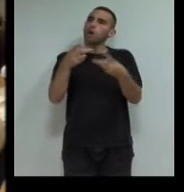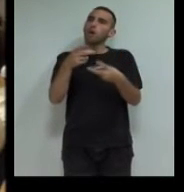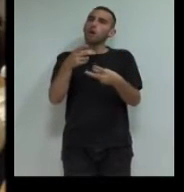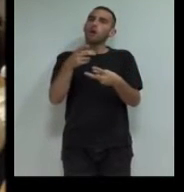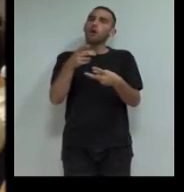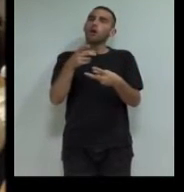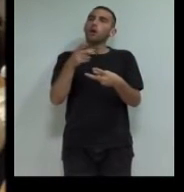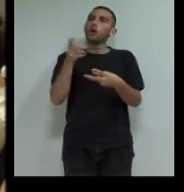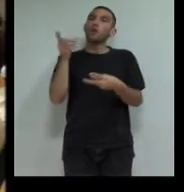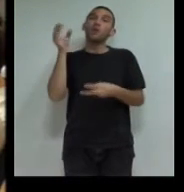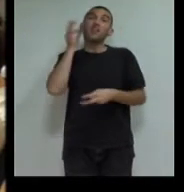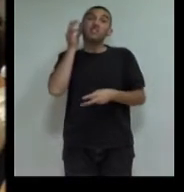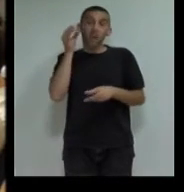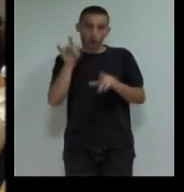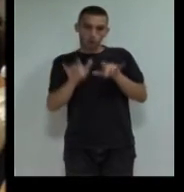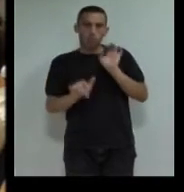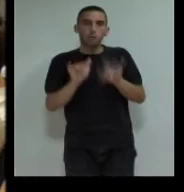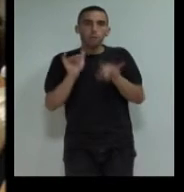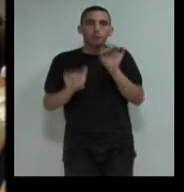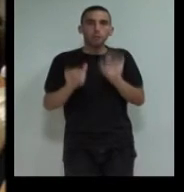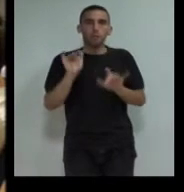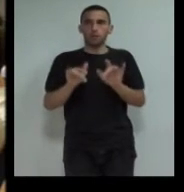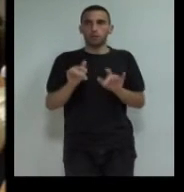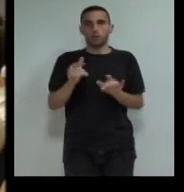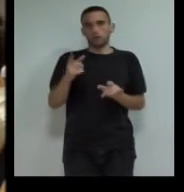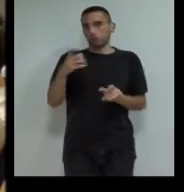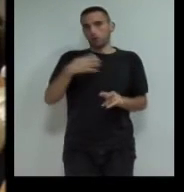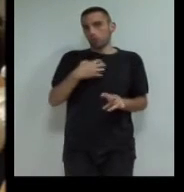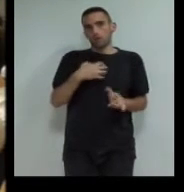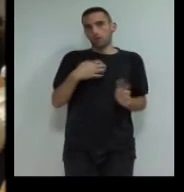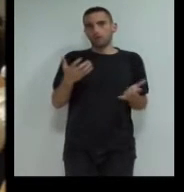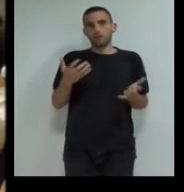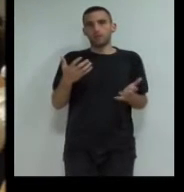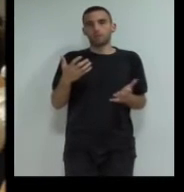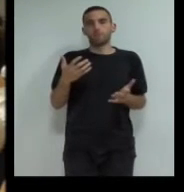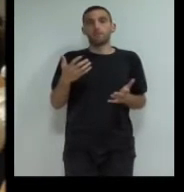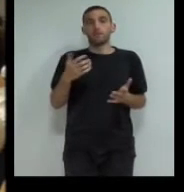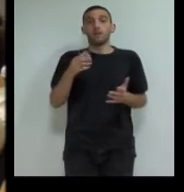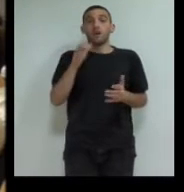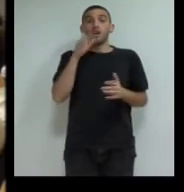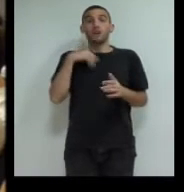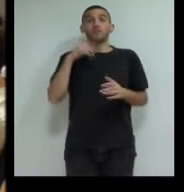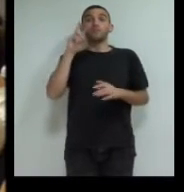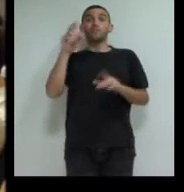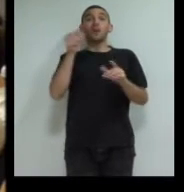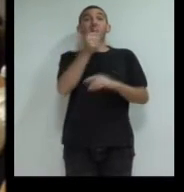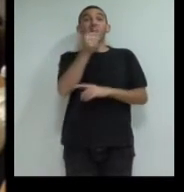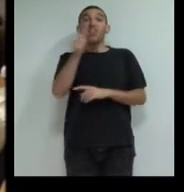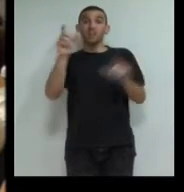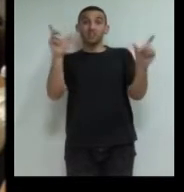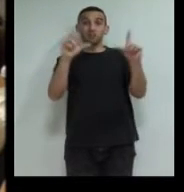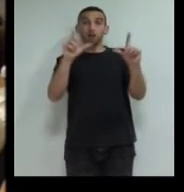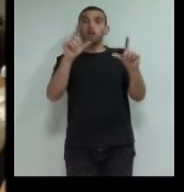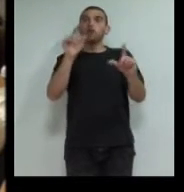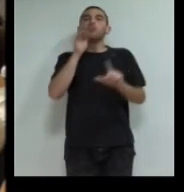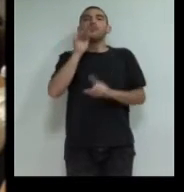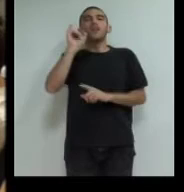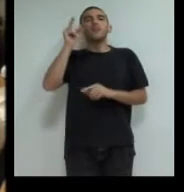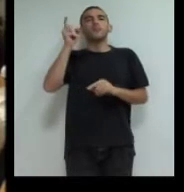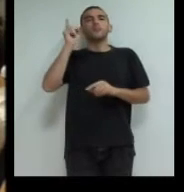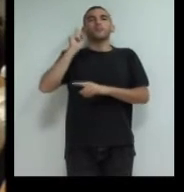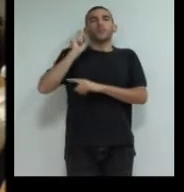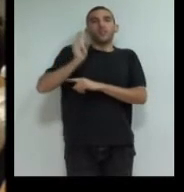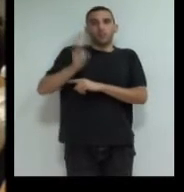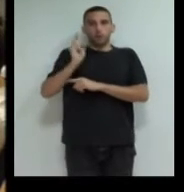estaba mecanografiando. O sea, esto no puede ser. Y por contra, donde las cadenas de televisión tienen a un directivo